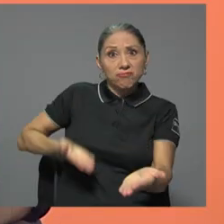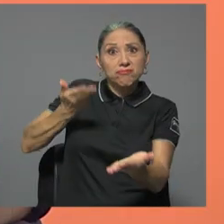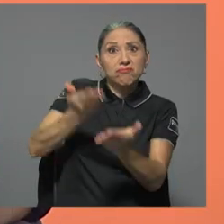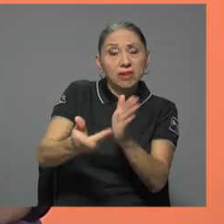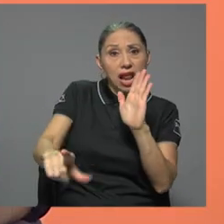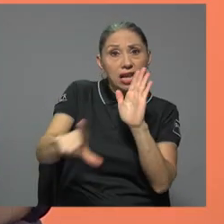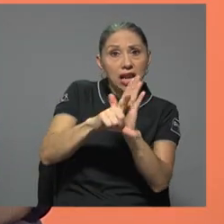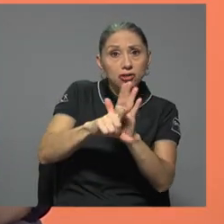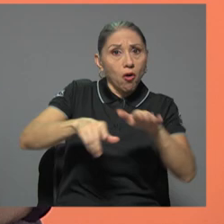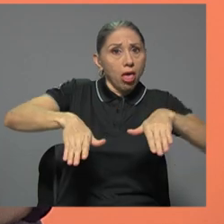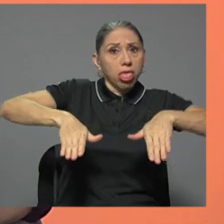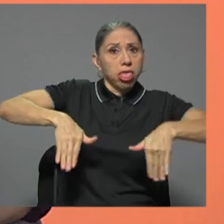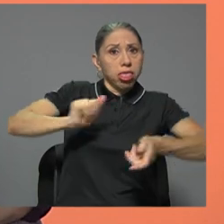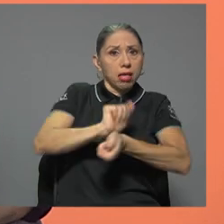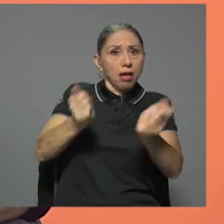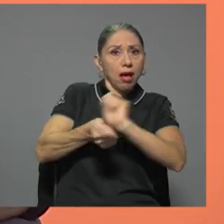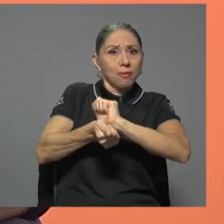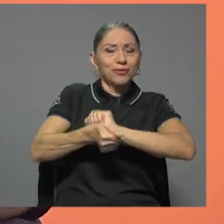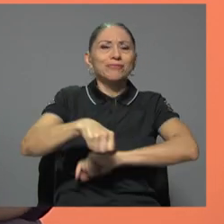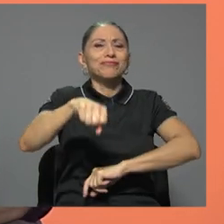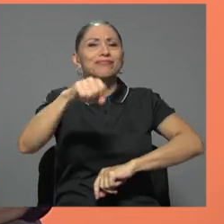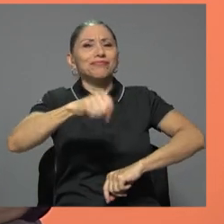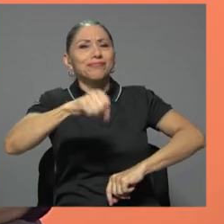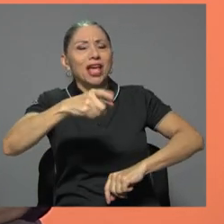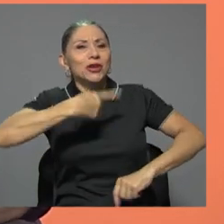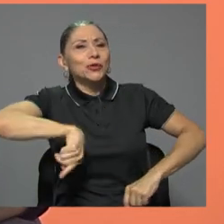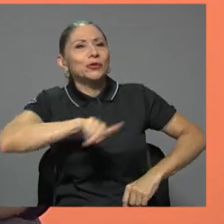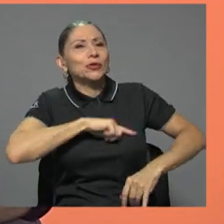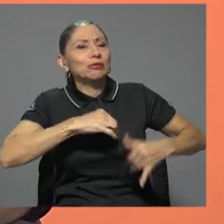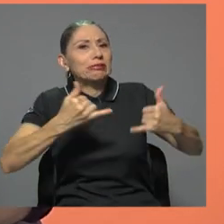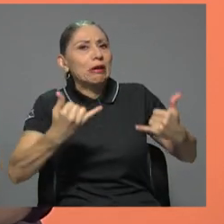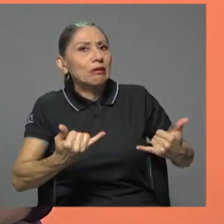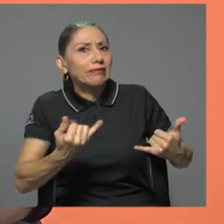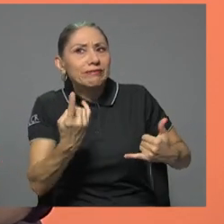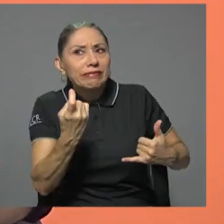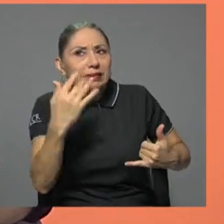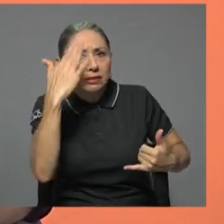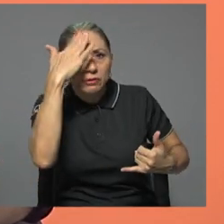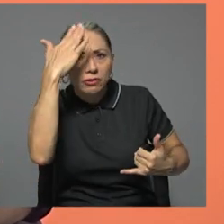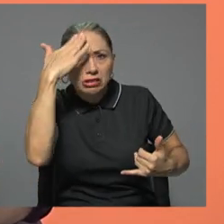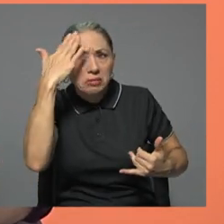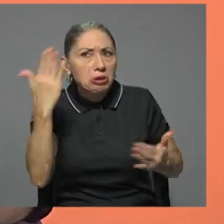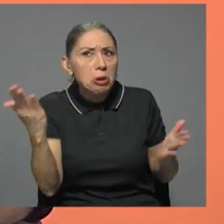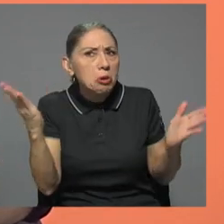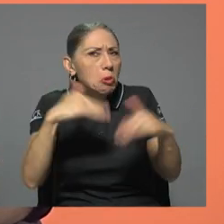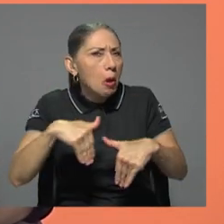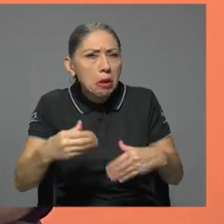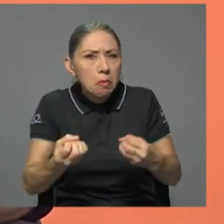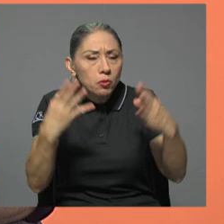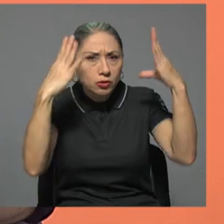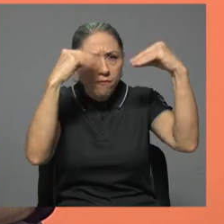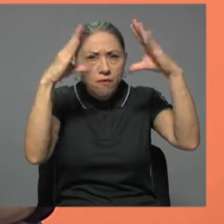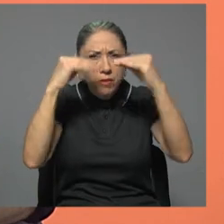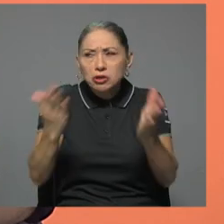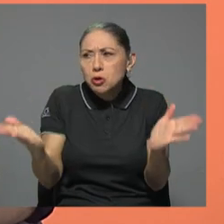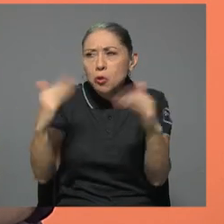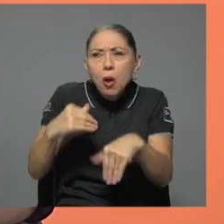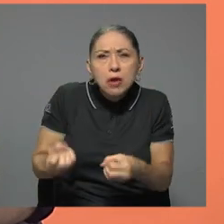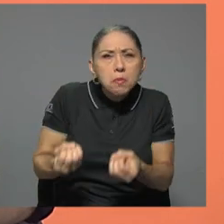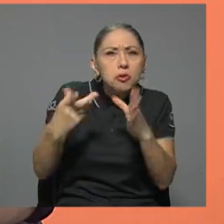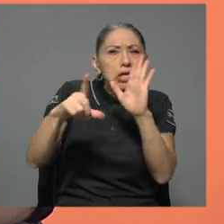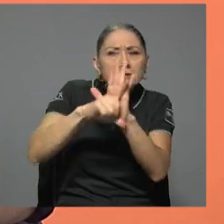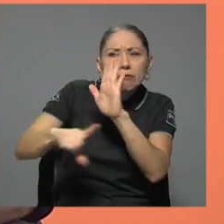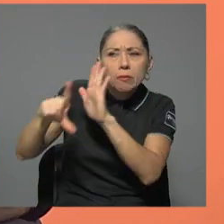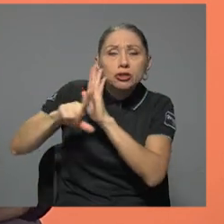cambios no sé si justamente estamos navegando digamos en desconocimiento o sin mucha información o sin mucha regulación de lo que ha sido el trabajo